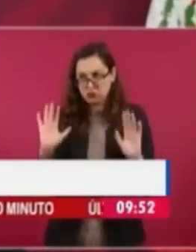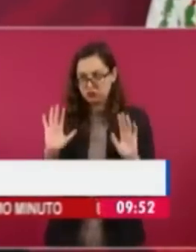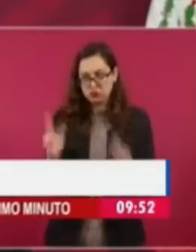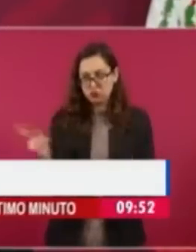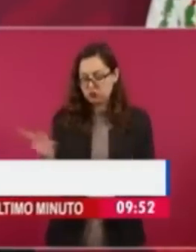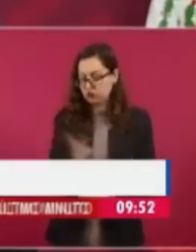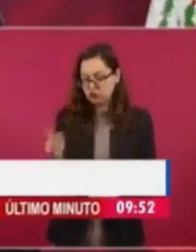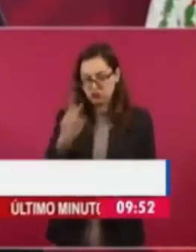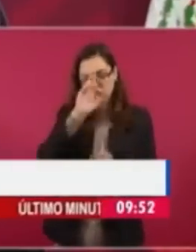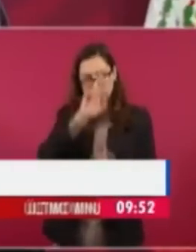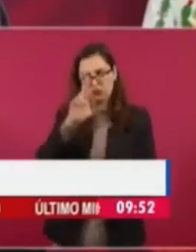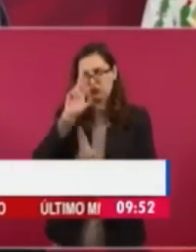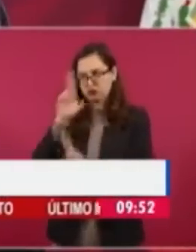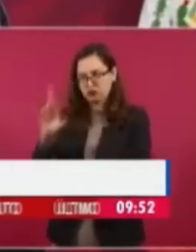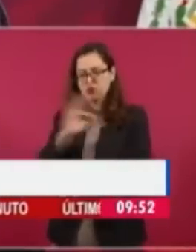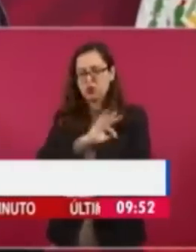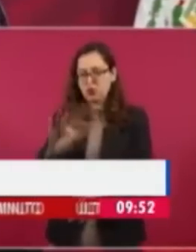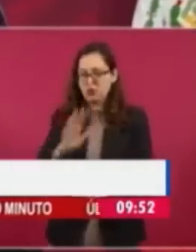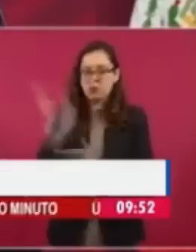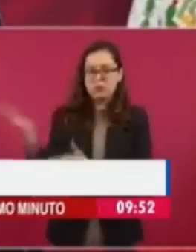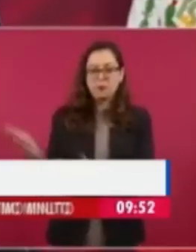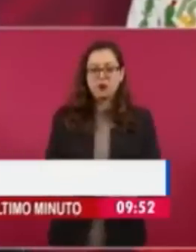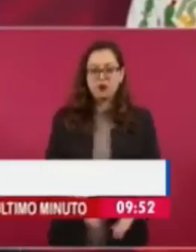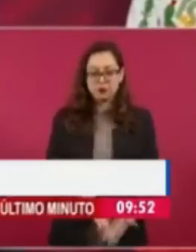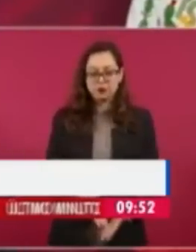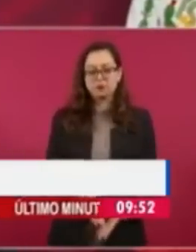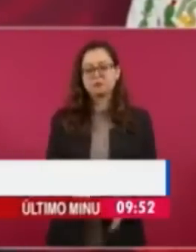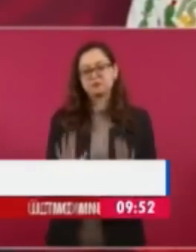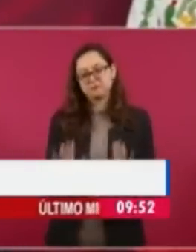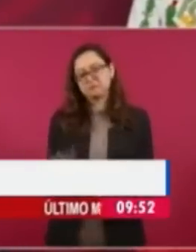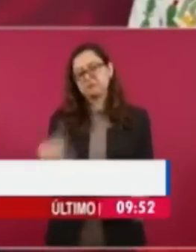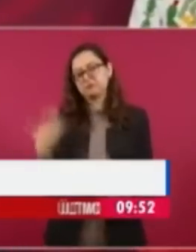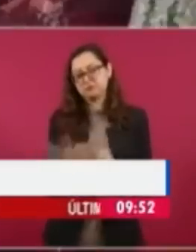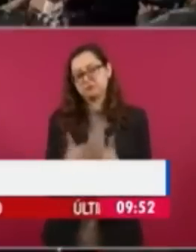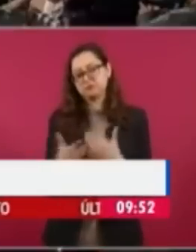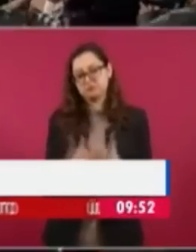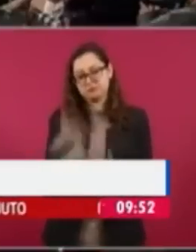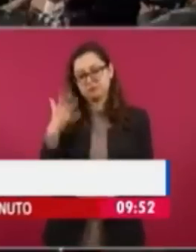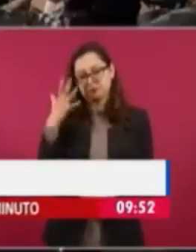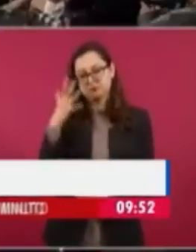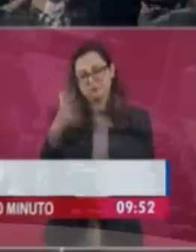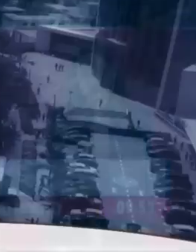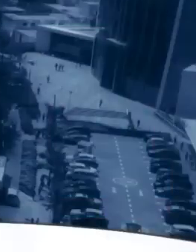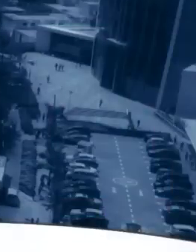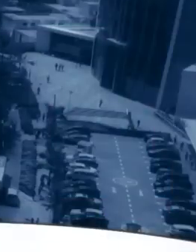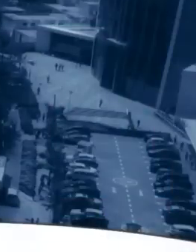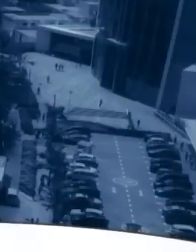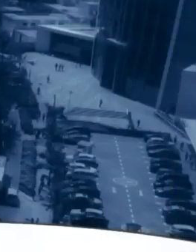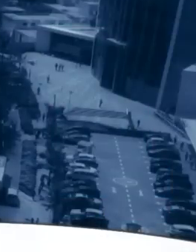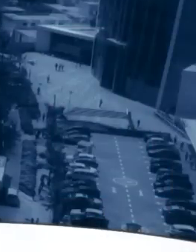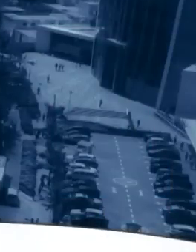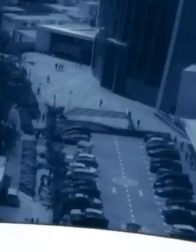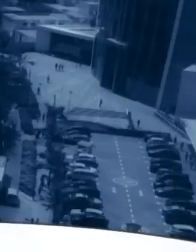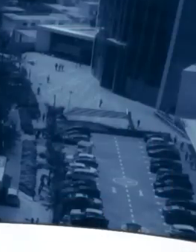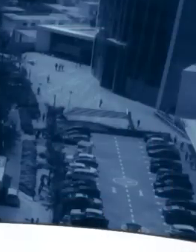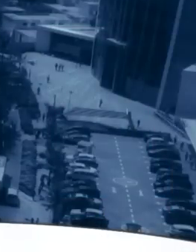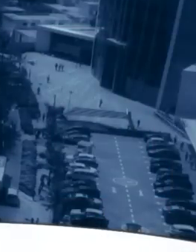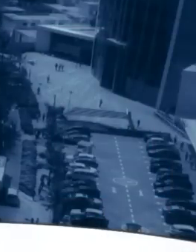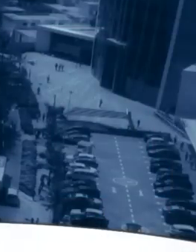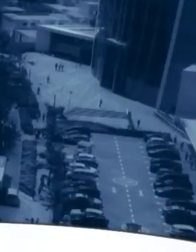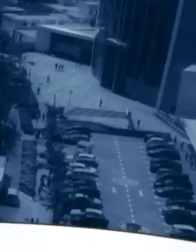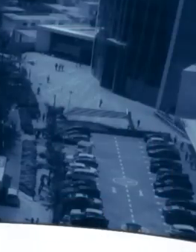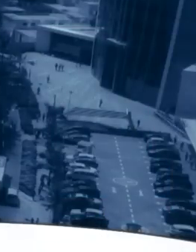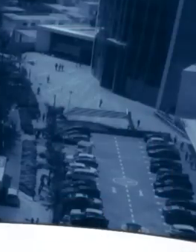este más adelante seguramente van a visitarnos bien